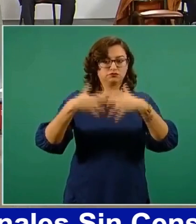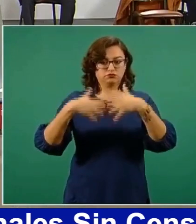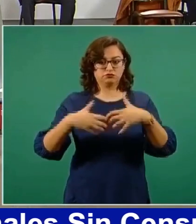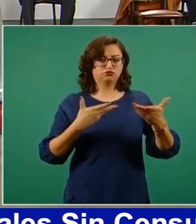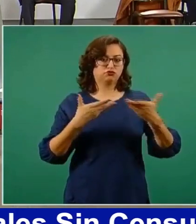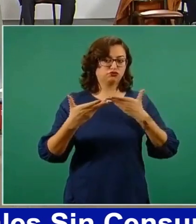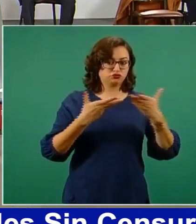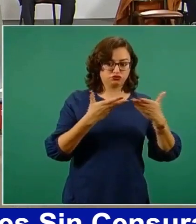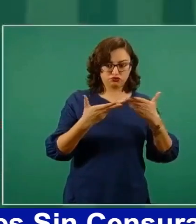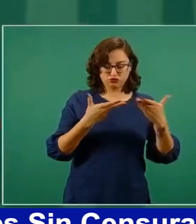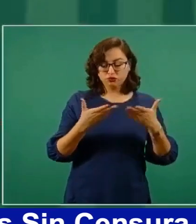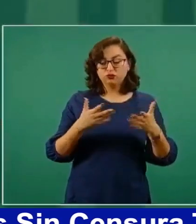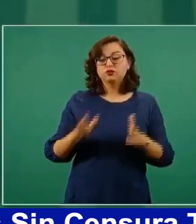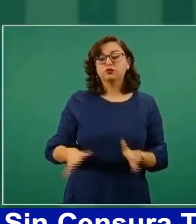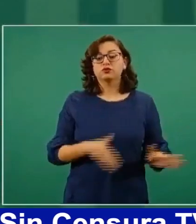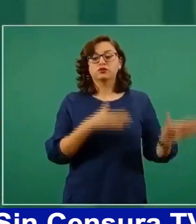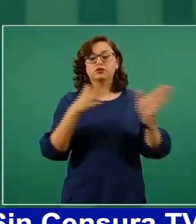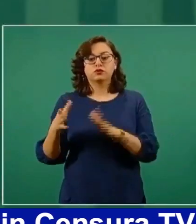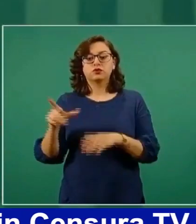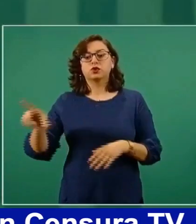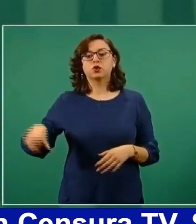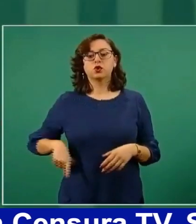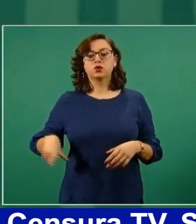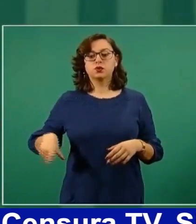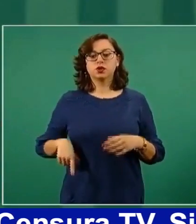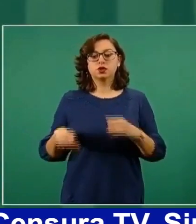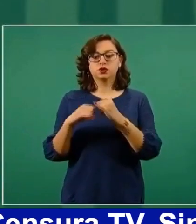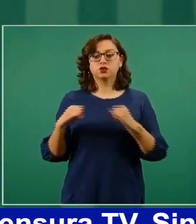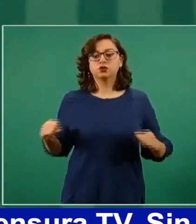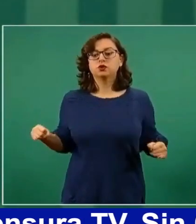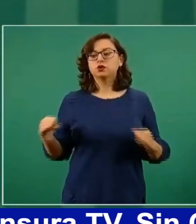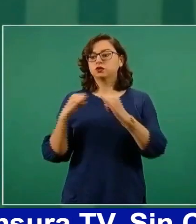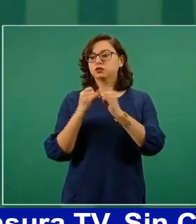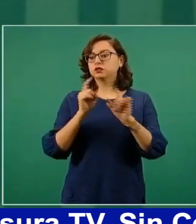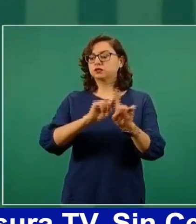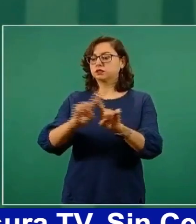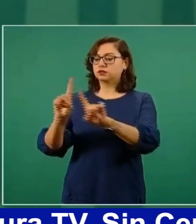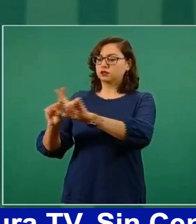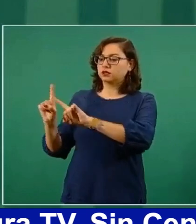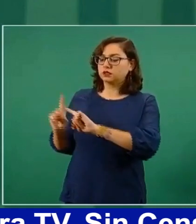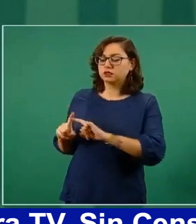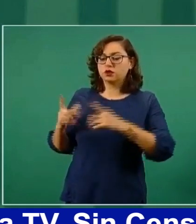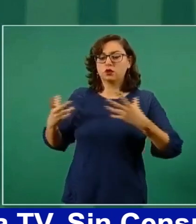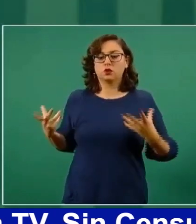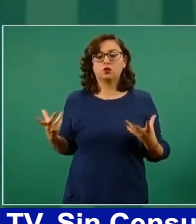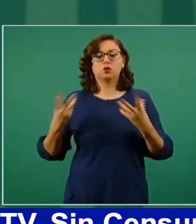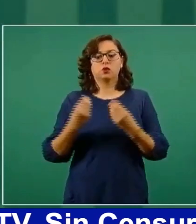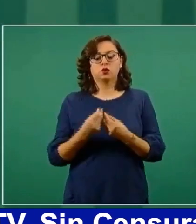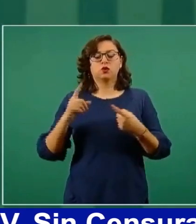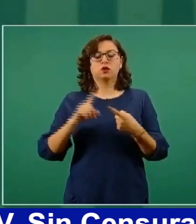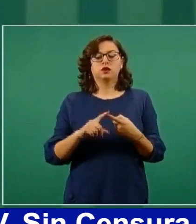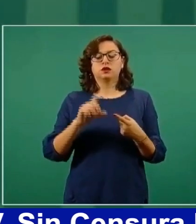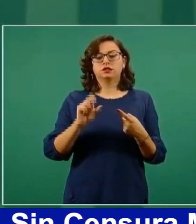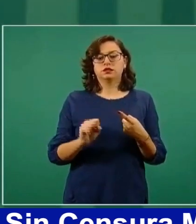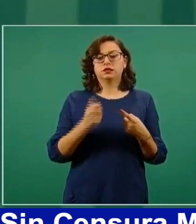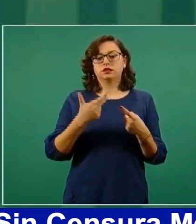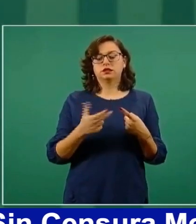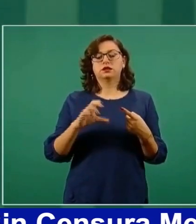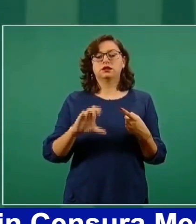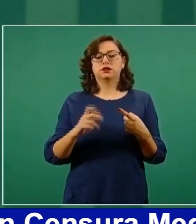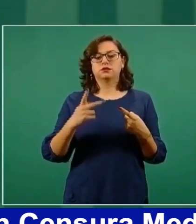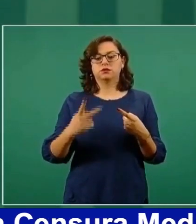de Concanaco, Francisco Cervantes de Concamín y otros actores importantes que estuvieron